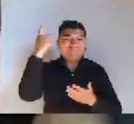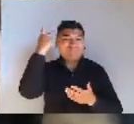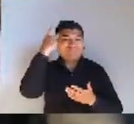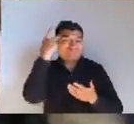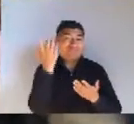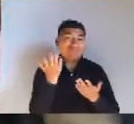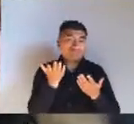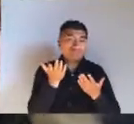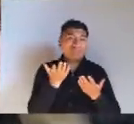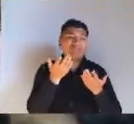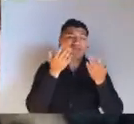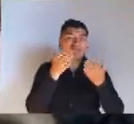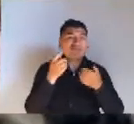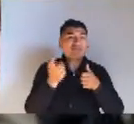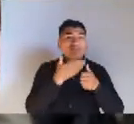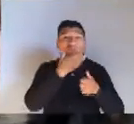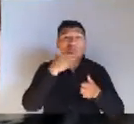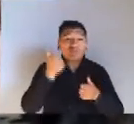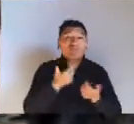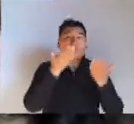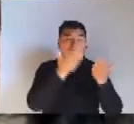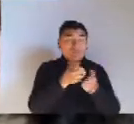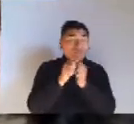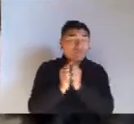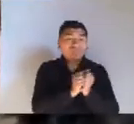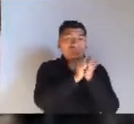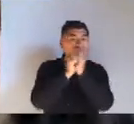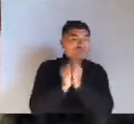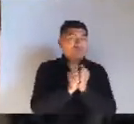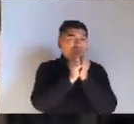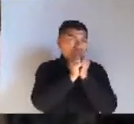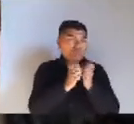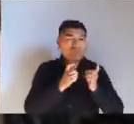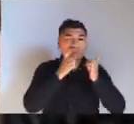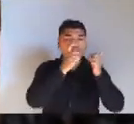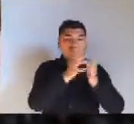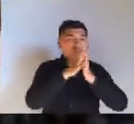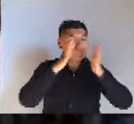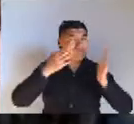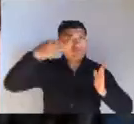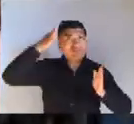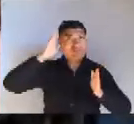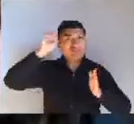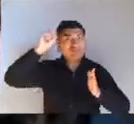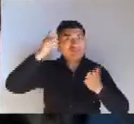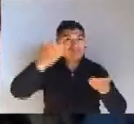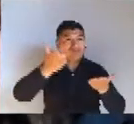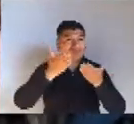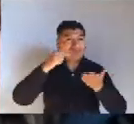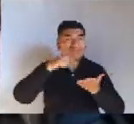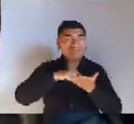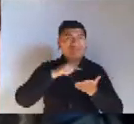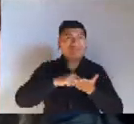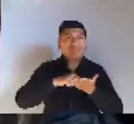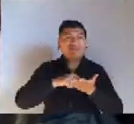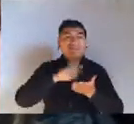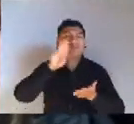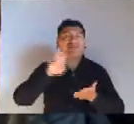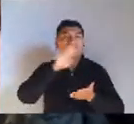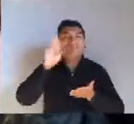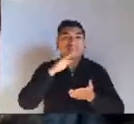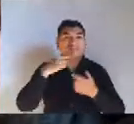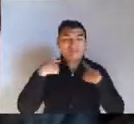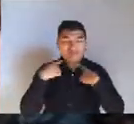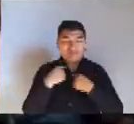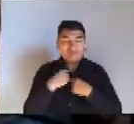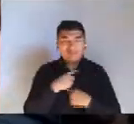que reine la unión, que es el don más grande que Dios nos da. Este martes hay un Santo Rosario en la Catedral en Santa Cruz y